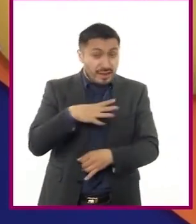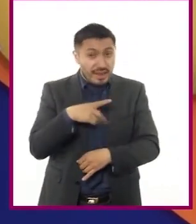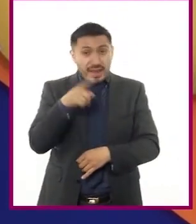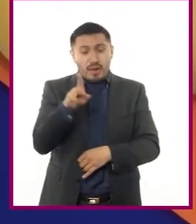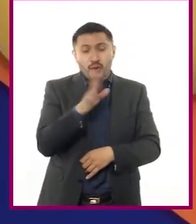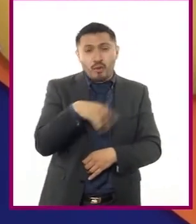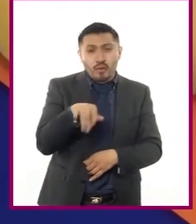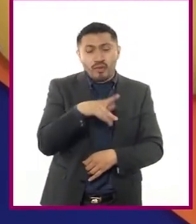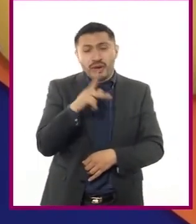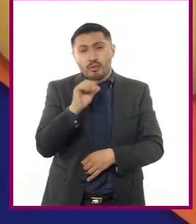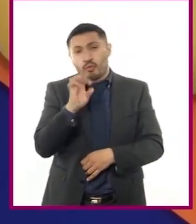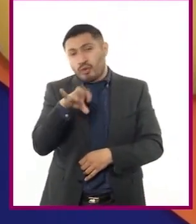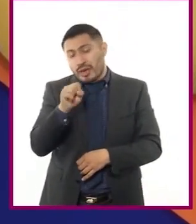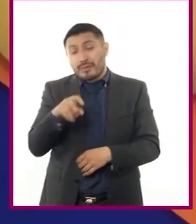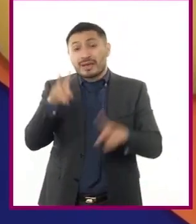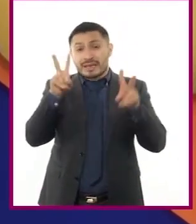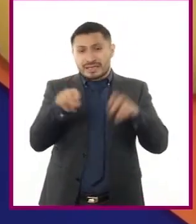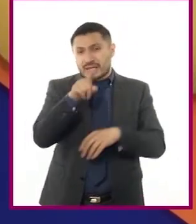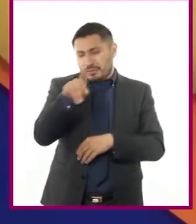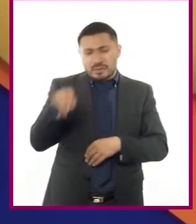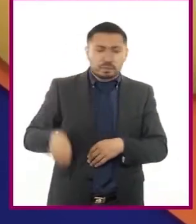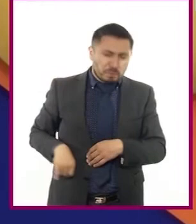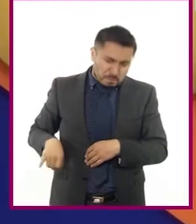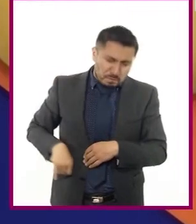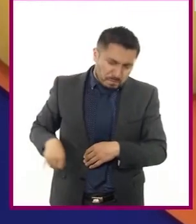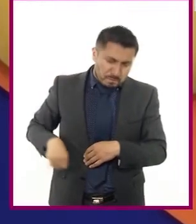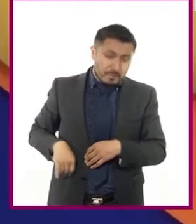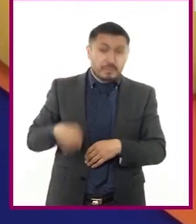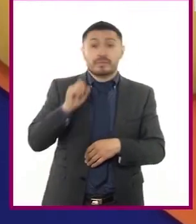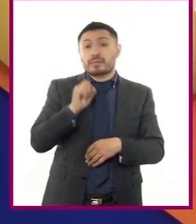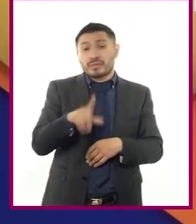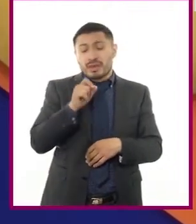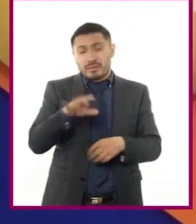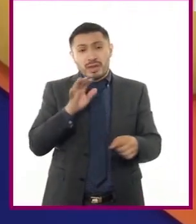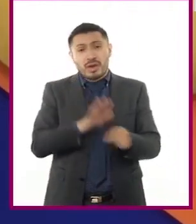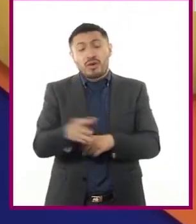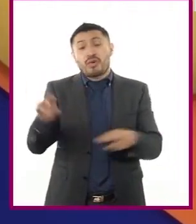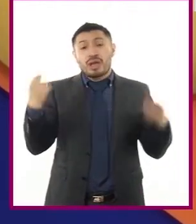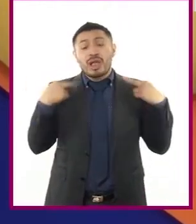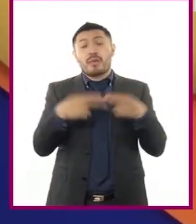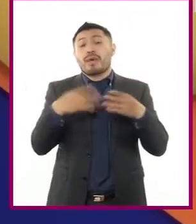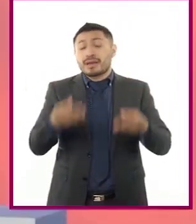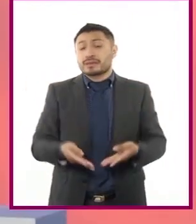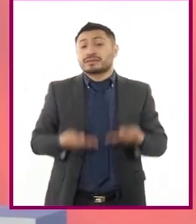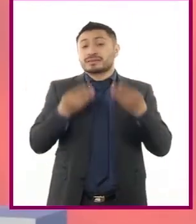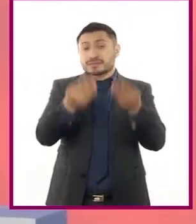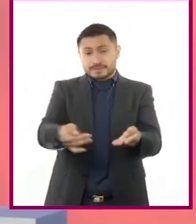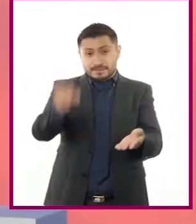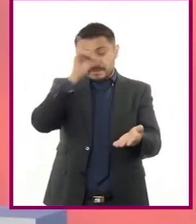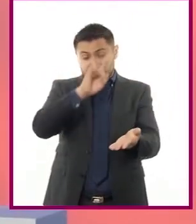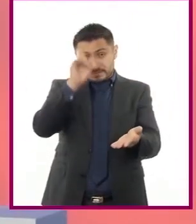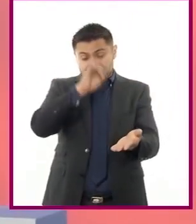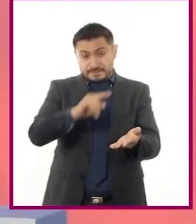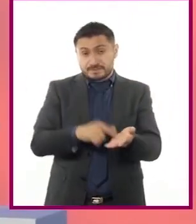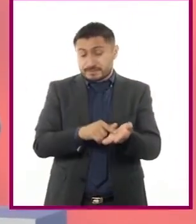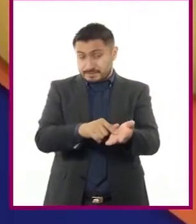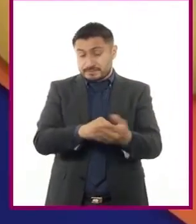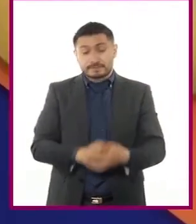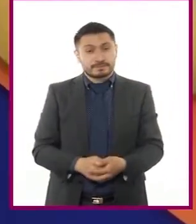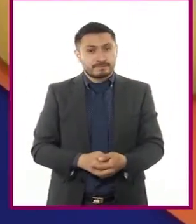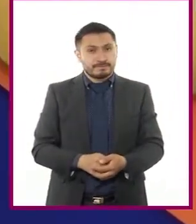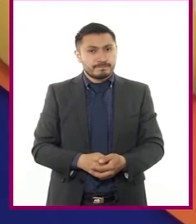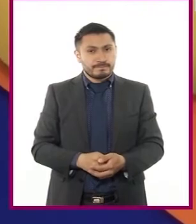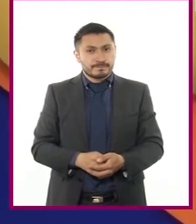poemas cuyas temáticas les interesen, además de los que sus maestros les recomienden. Aquí